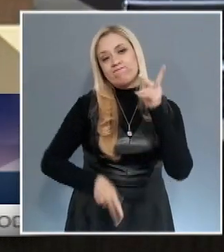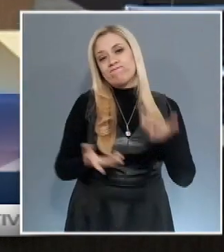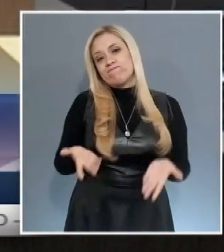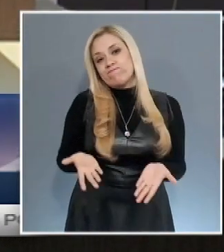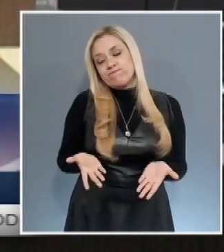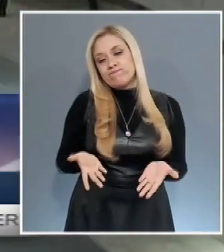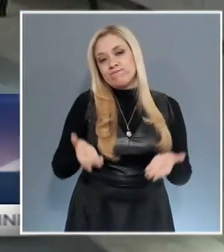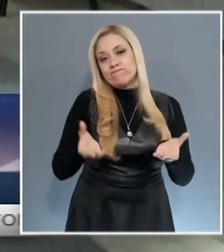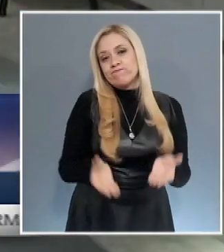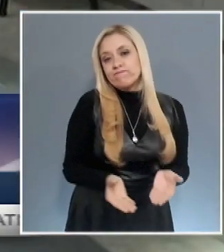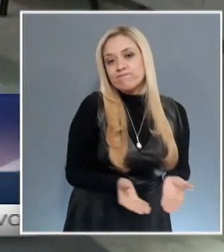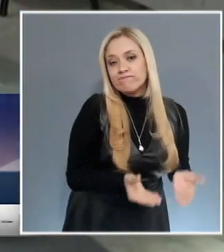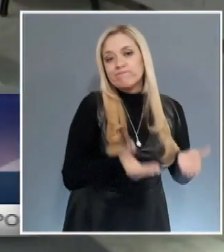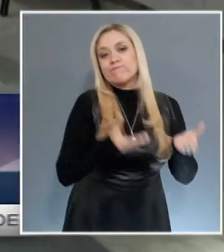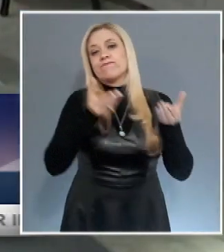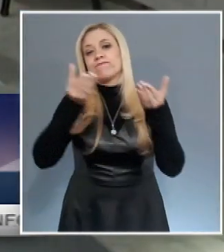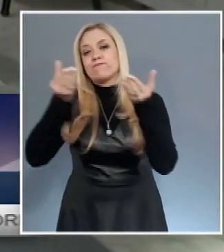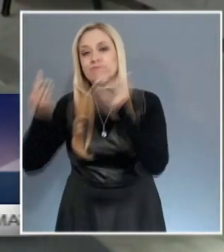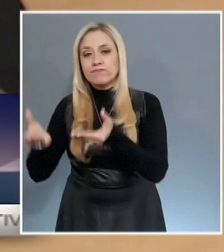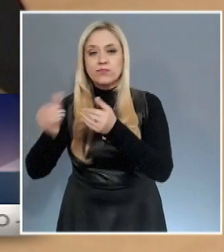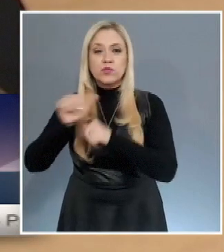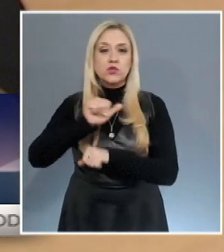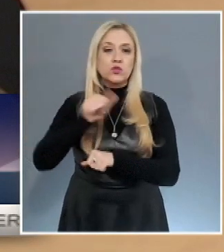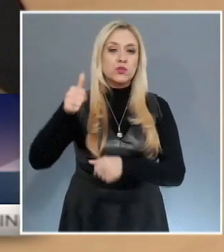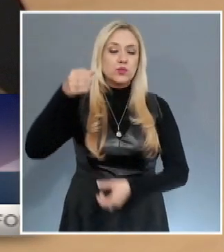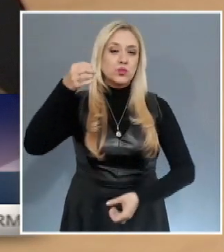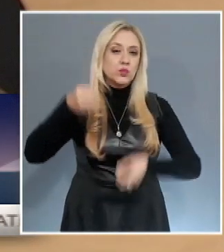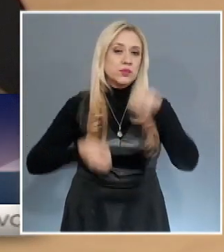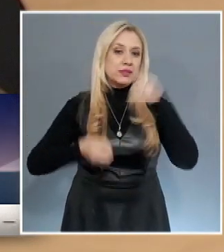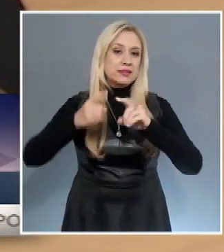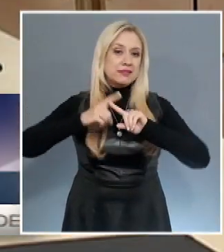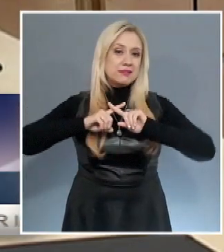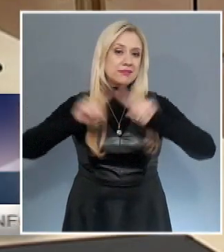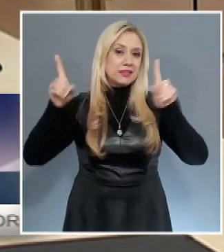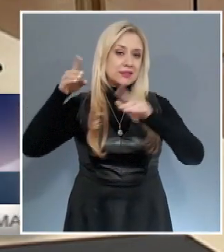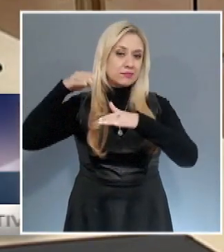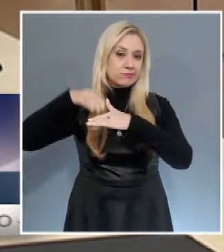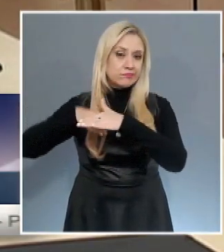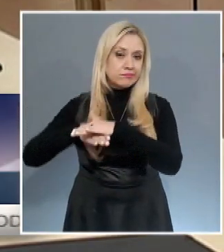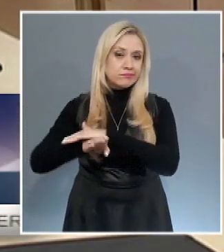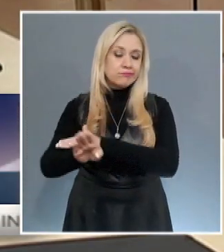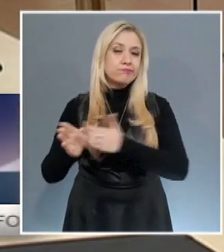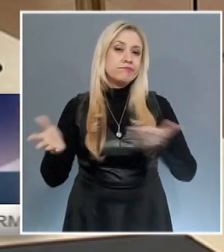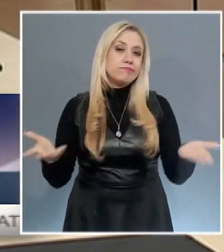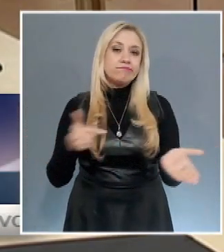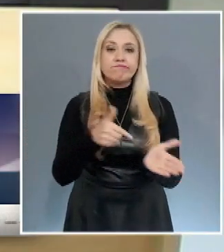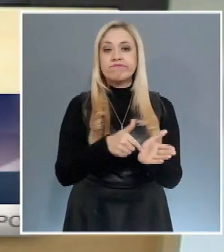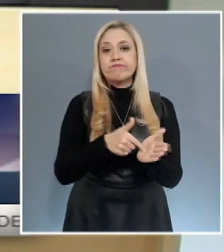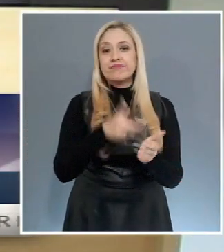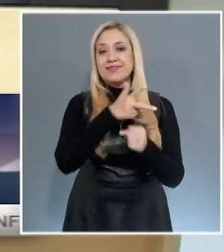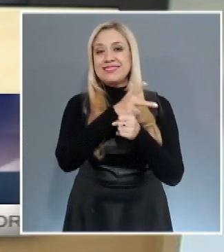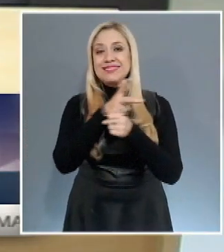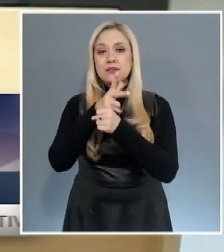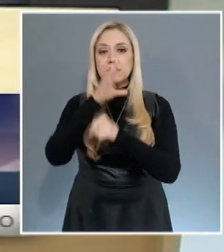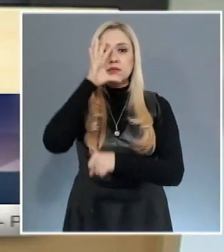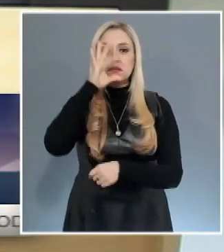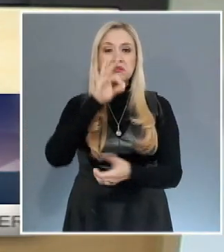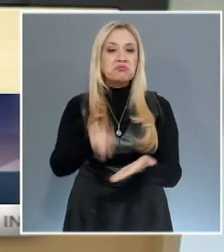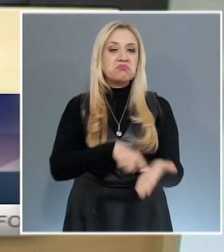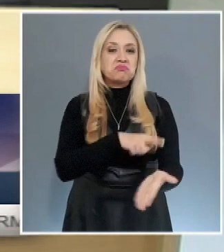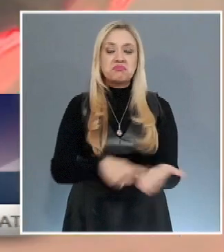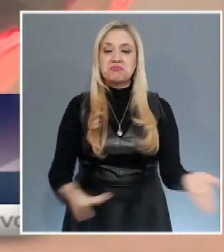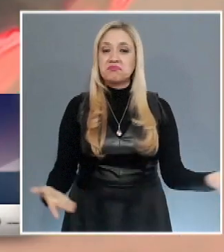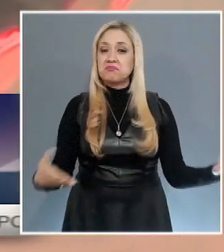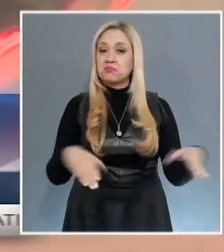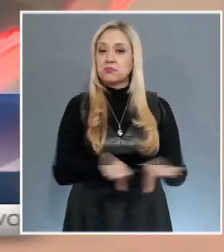reiniciarse ante un tribunal de enjuiciamiento distinto y la actuado será nulo ello conforme a lo previsto en los artículos